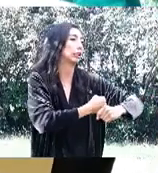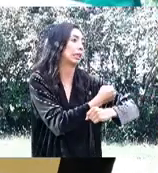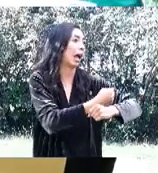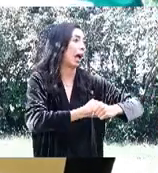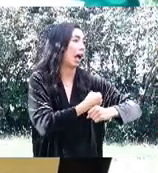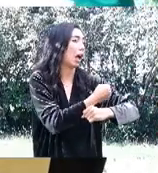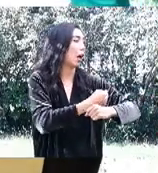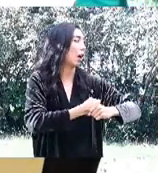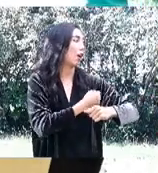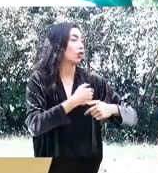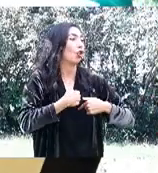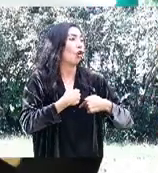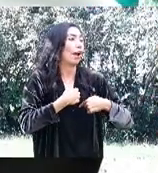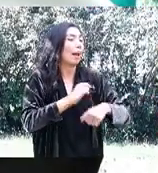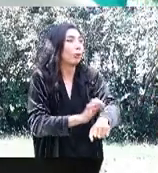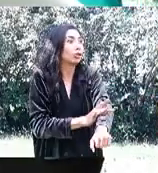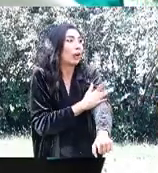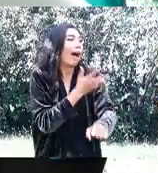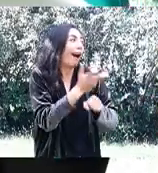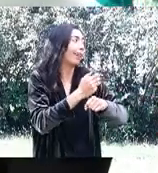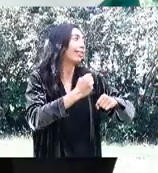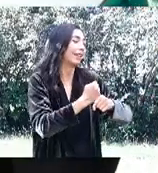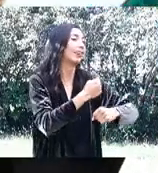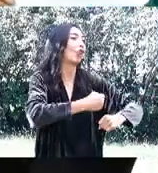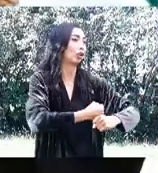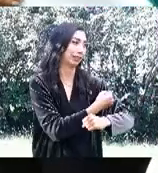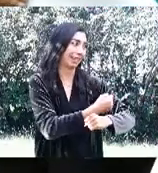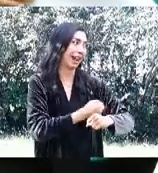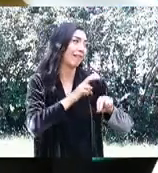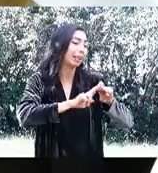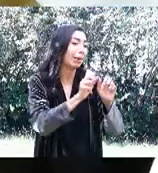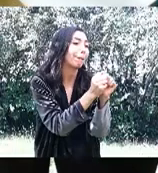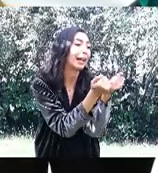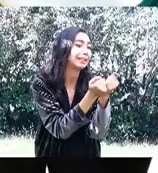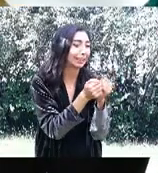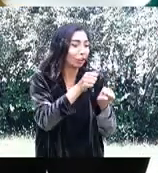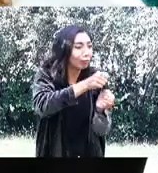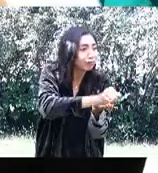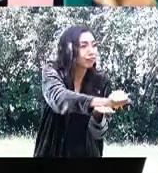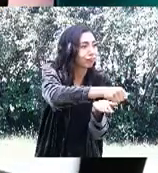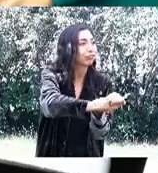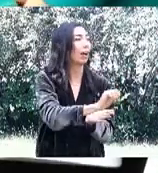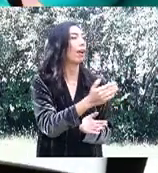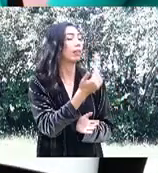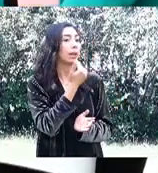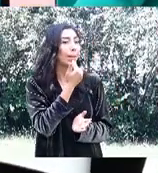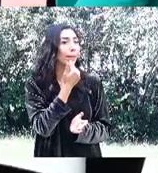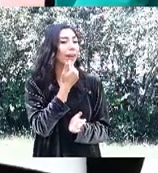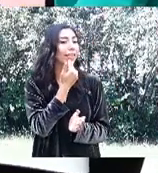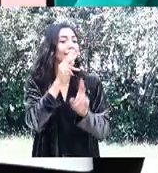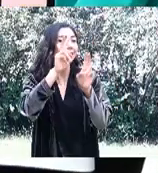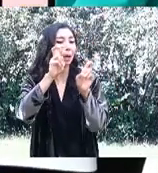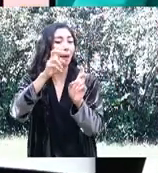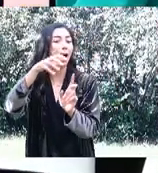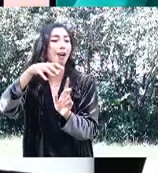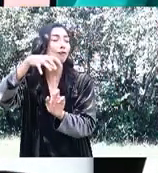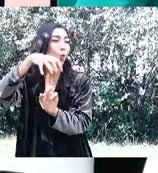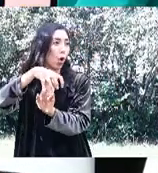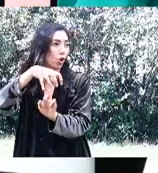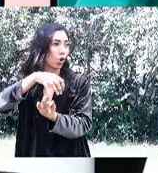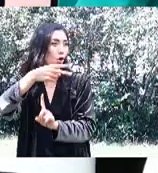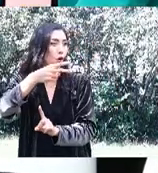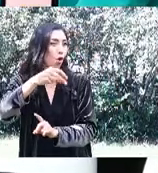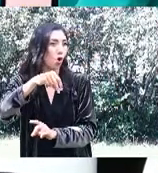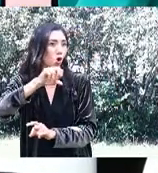muy emocionada Entonces no quería olvidarlo hay un taller que es de cocina van a hacer pancito también conjugado un poco el mundo eh funji Y Eh